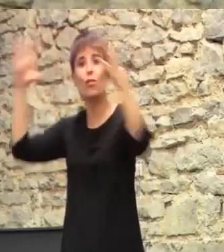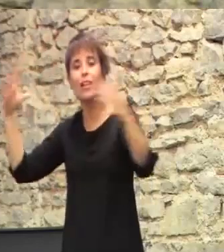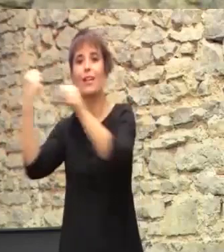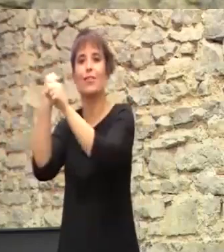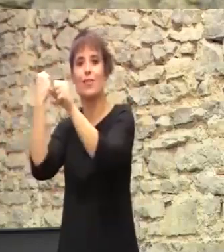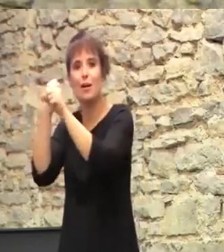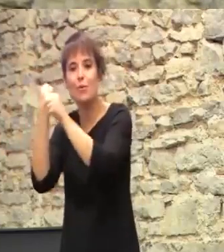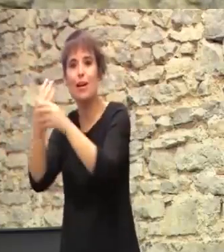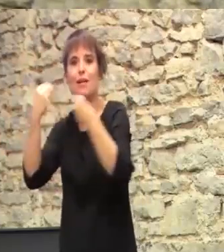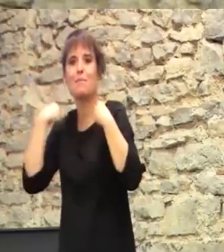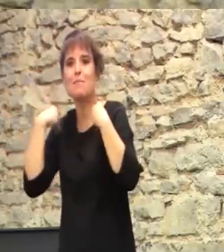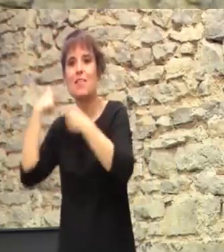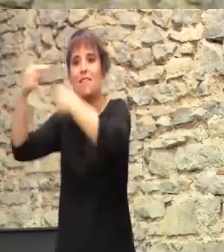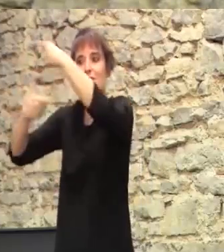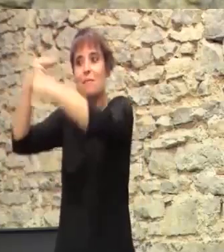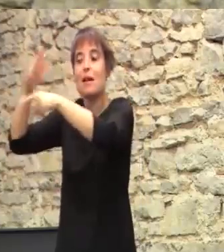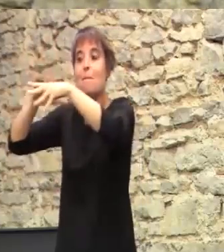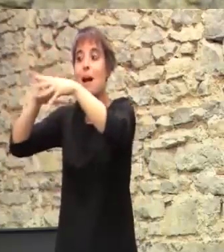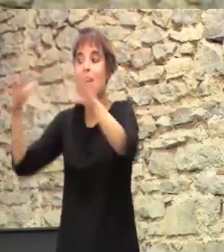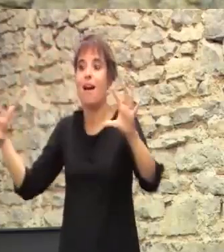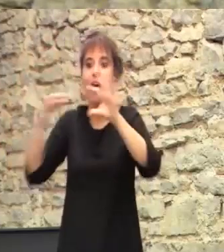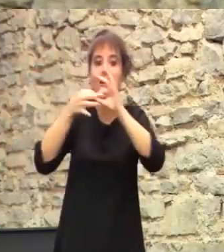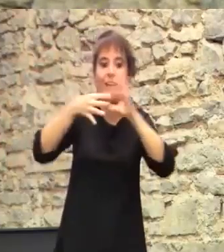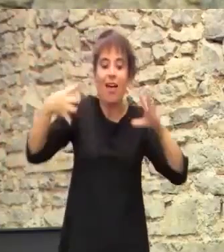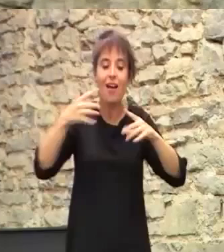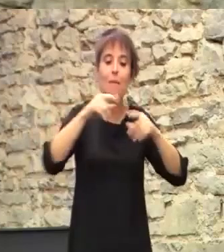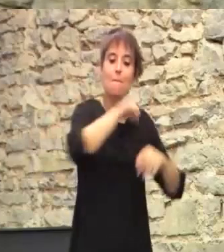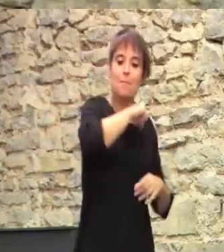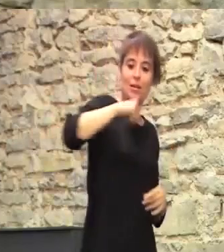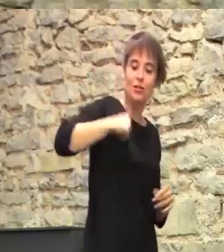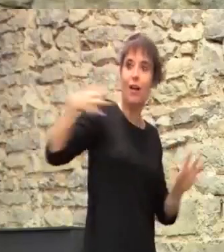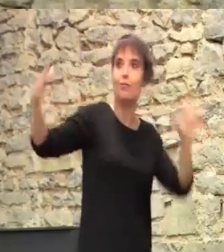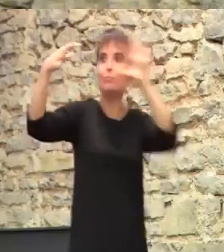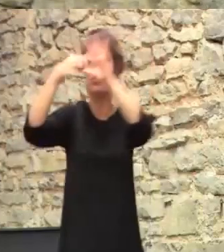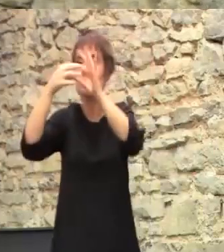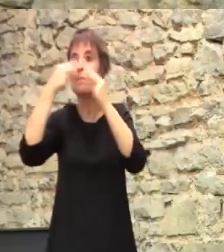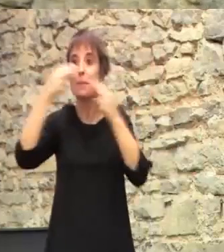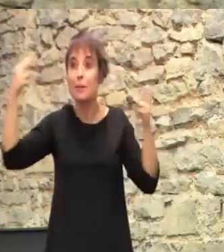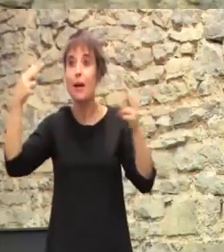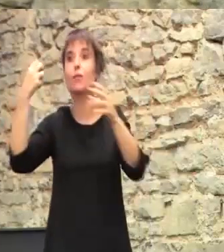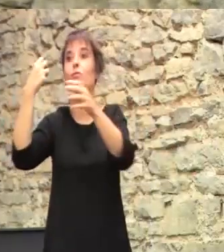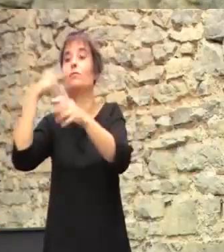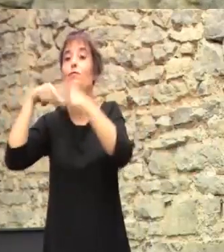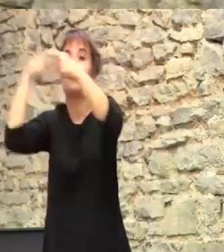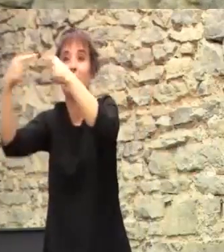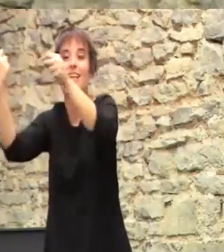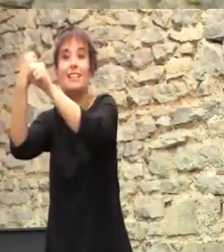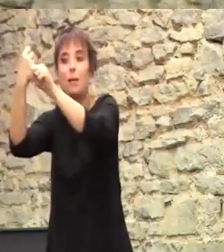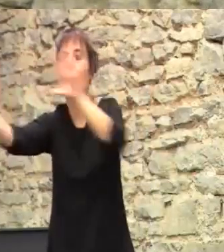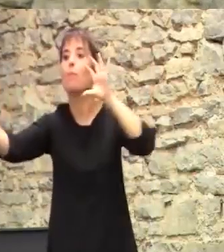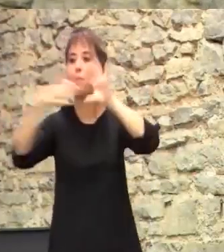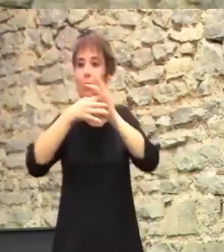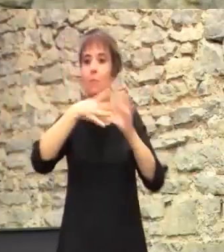laboral y familiar para poder compatibilizar los ámbitos personales privados familiares y emily el